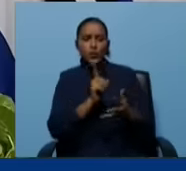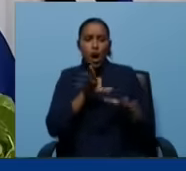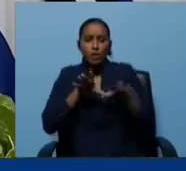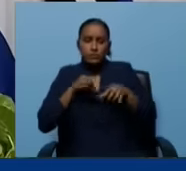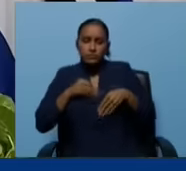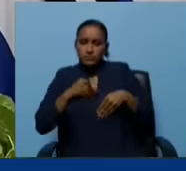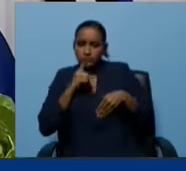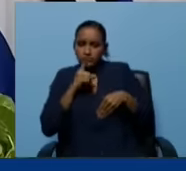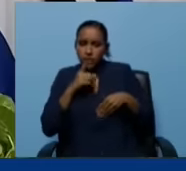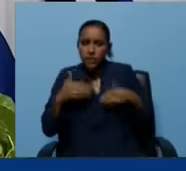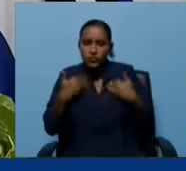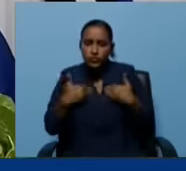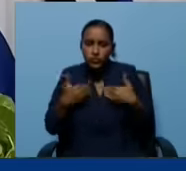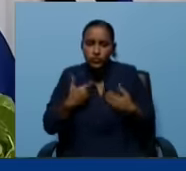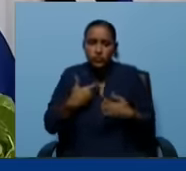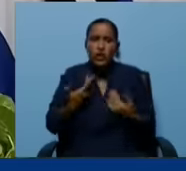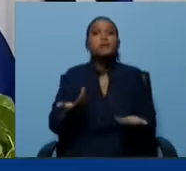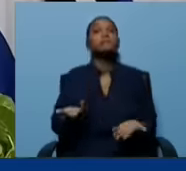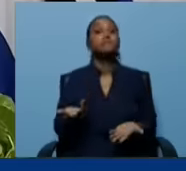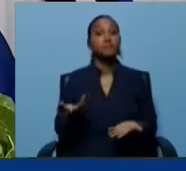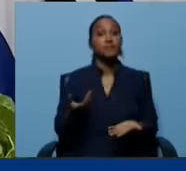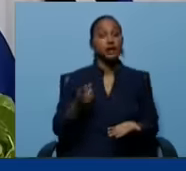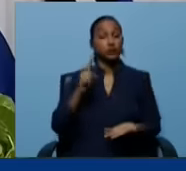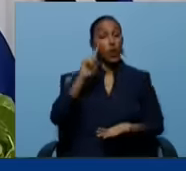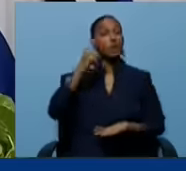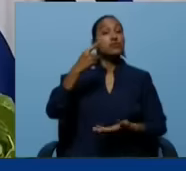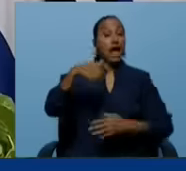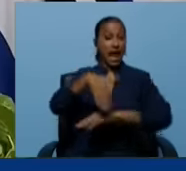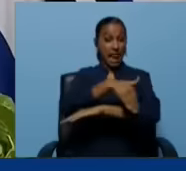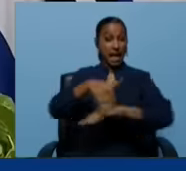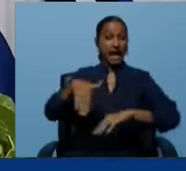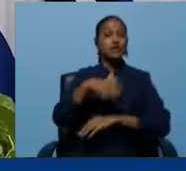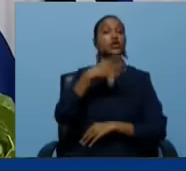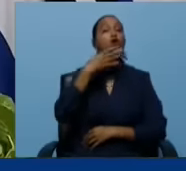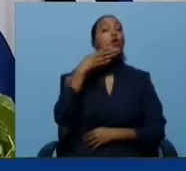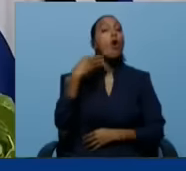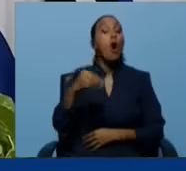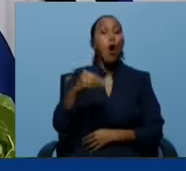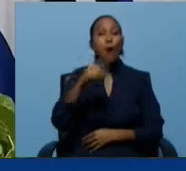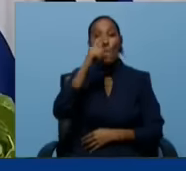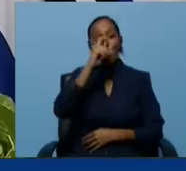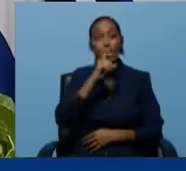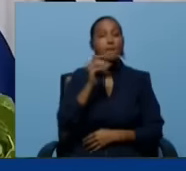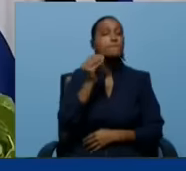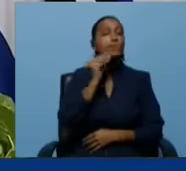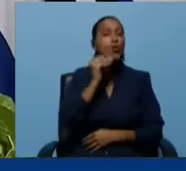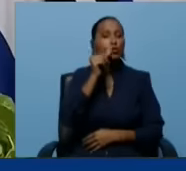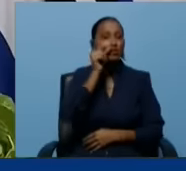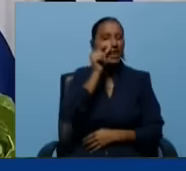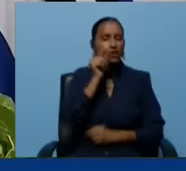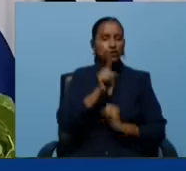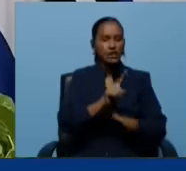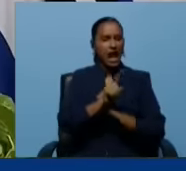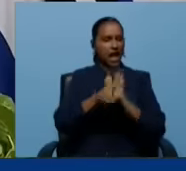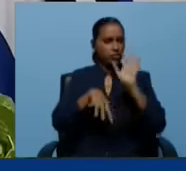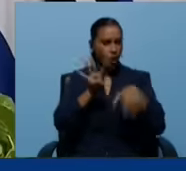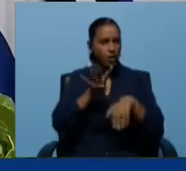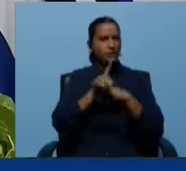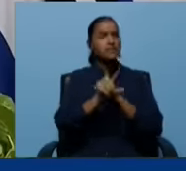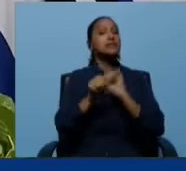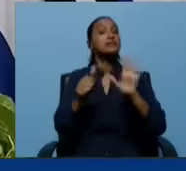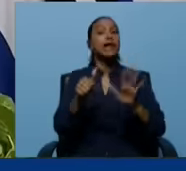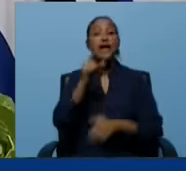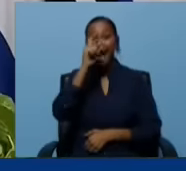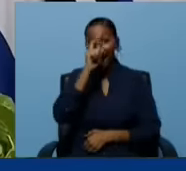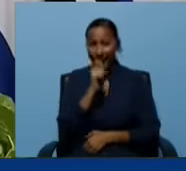Y en una de las calles está un muchacho de 14, 16 años, un muchacho, él